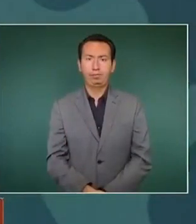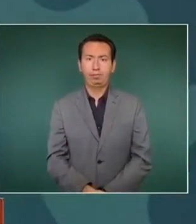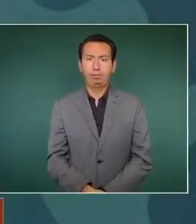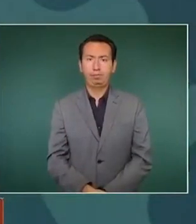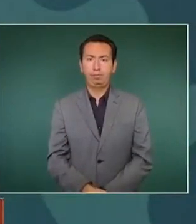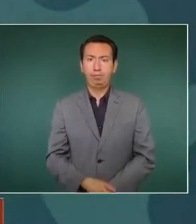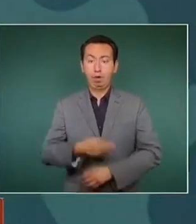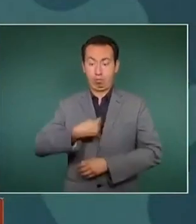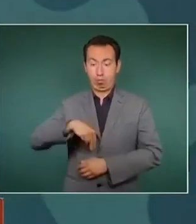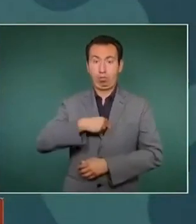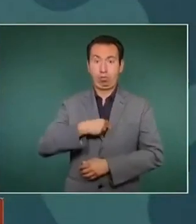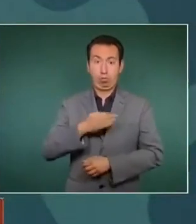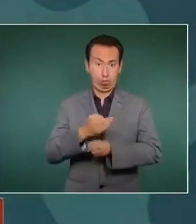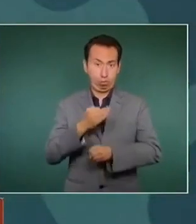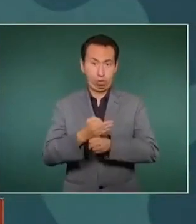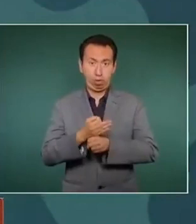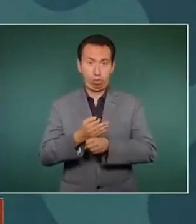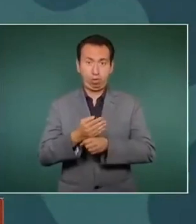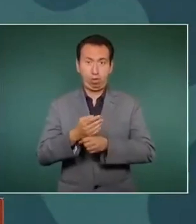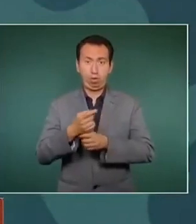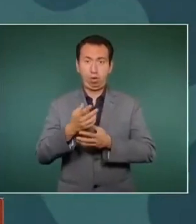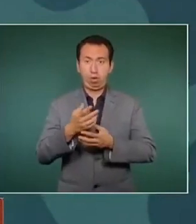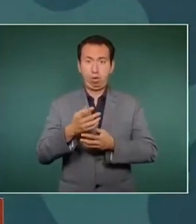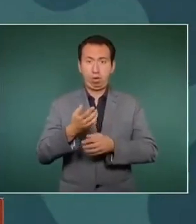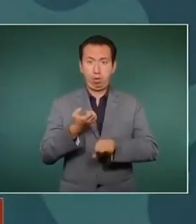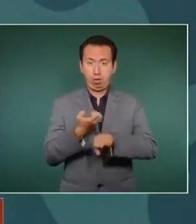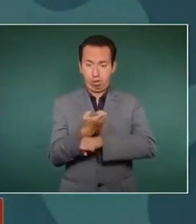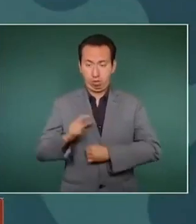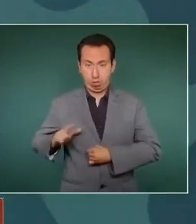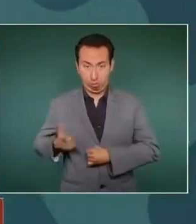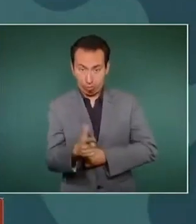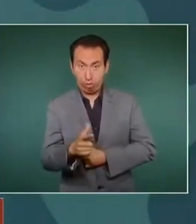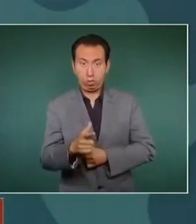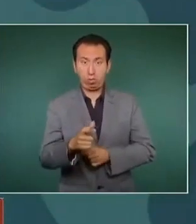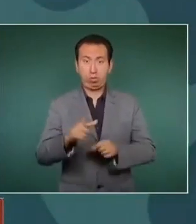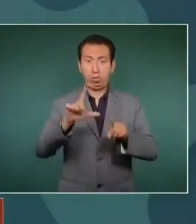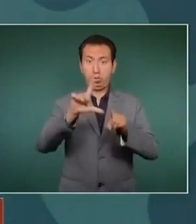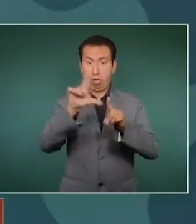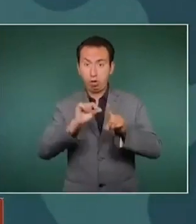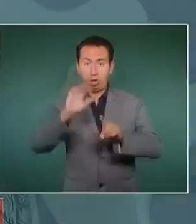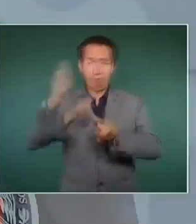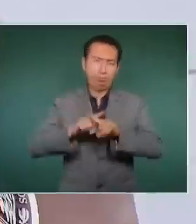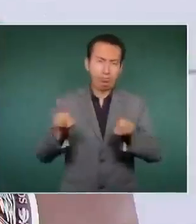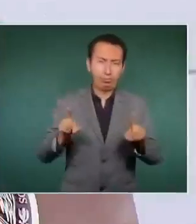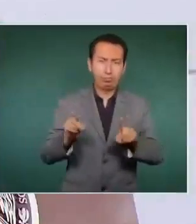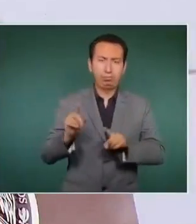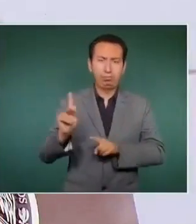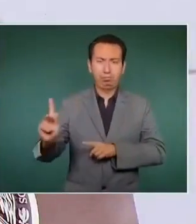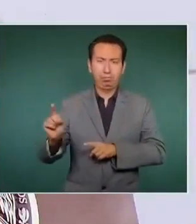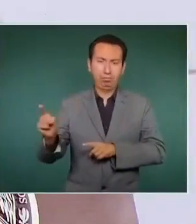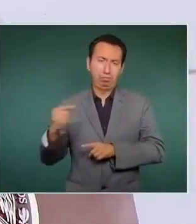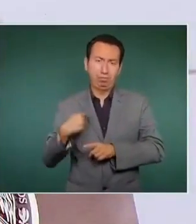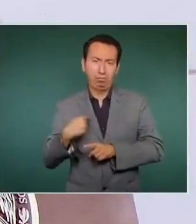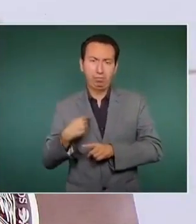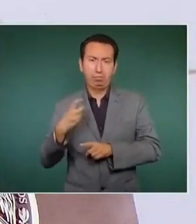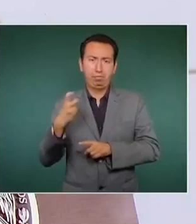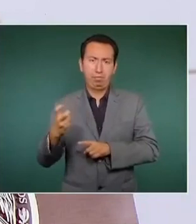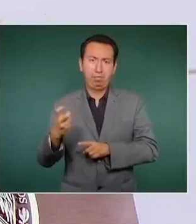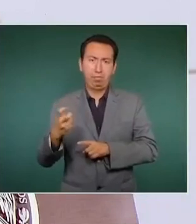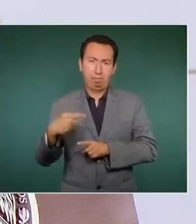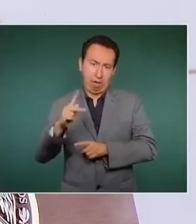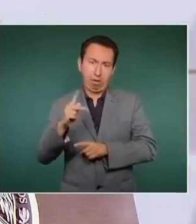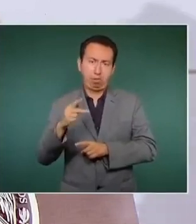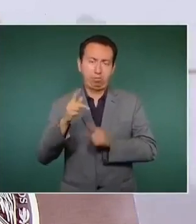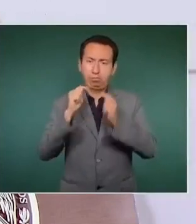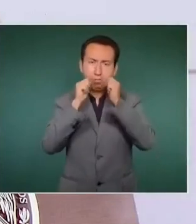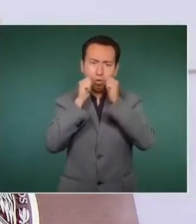ocurrió? Bueno, pues Guanajuato tiene un tercio de los poliductos que hay en todo el país. Por estos poliductos pasa gasolina ya